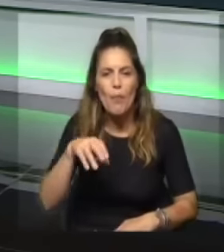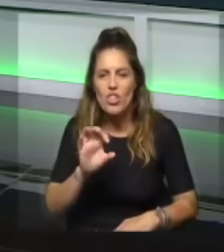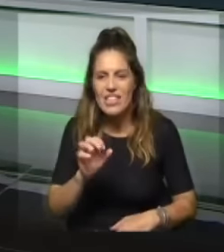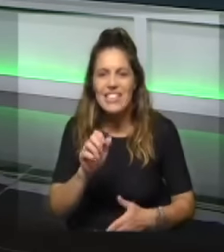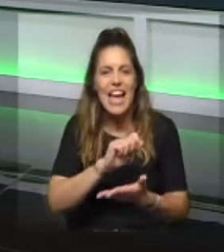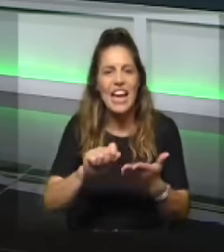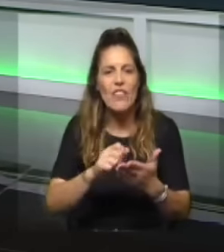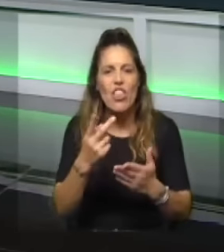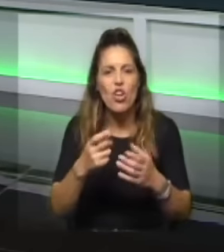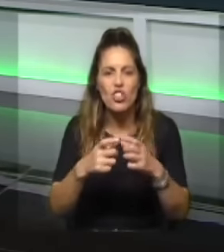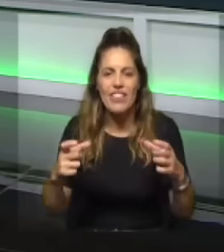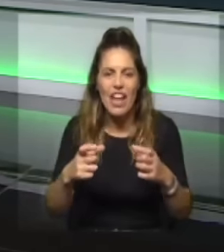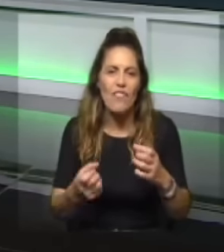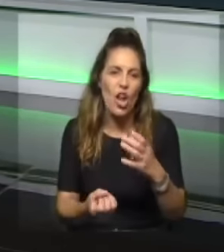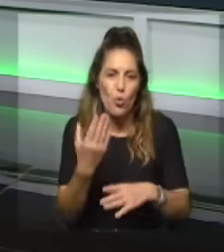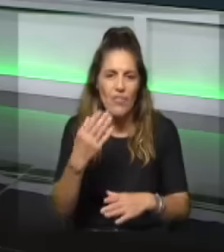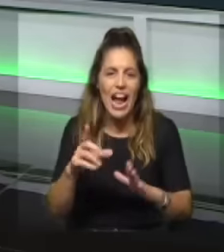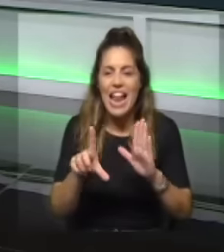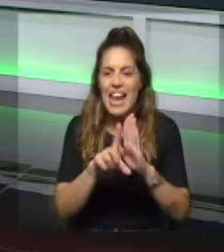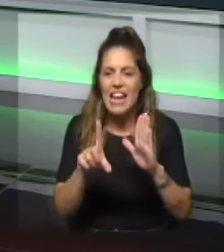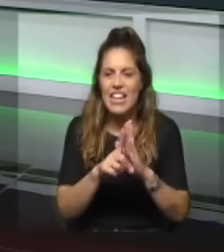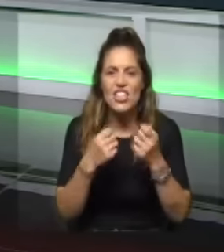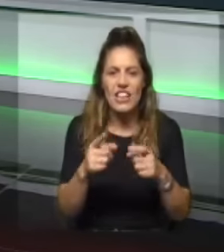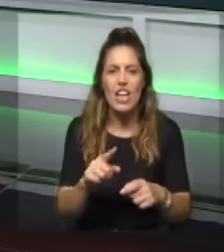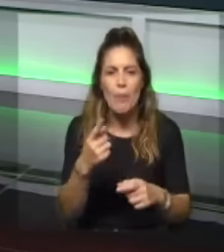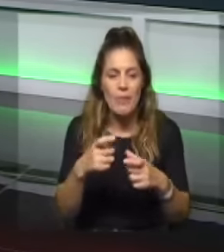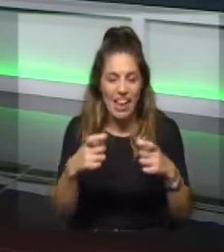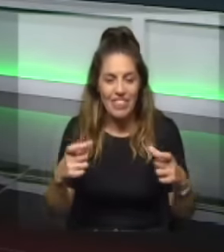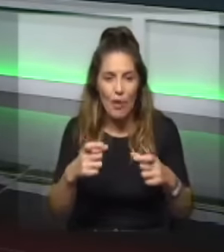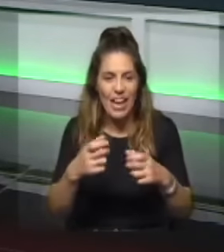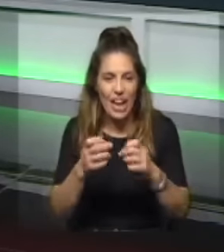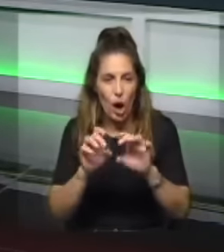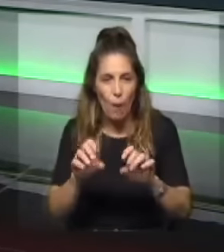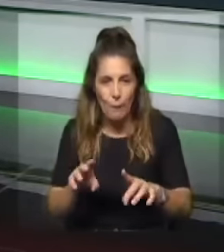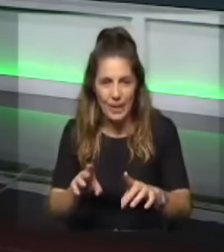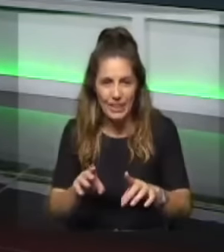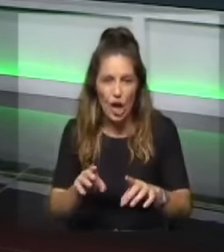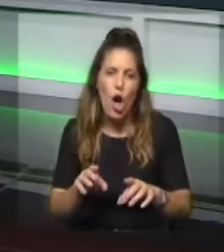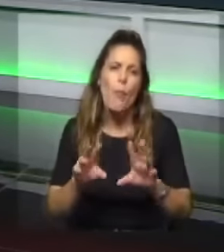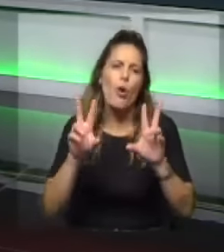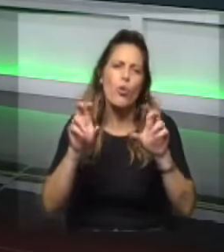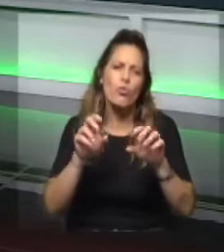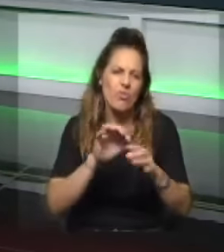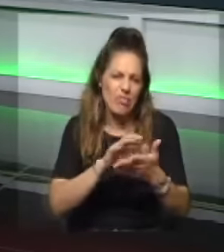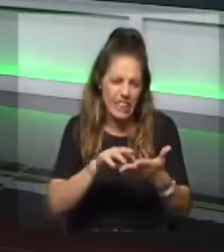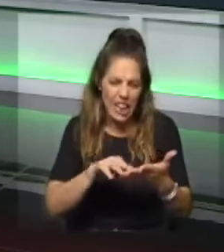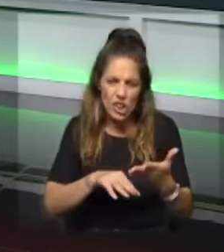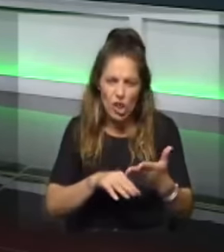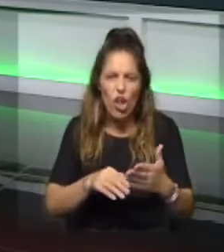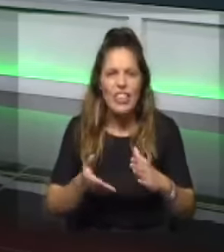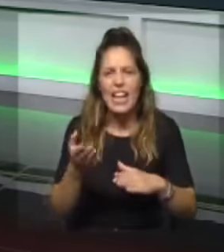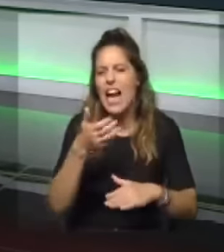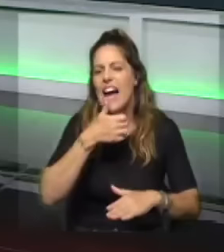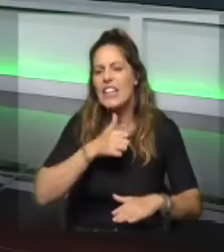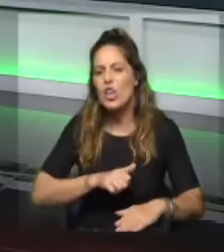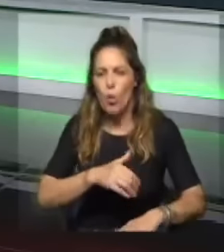como las primeras las leyes que te di en las primeras tablas que rompiste citando un texto del Éxodo del Antiguo Testamento algunos suponen que esto tiene que